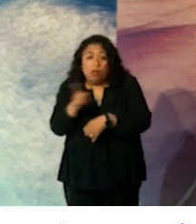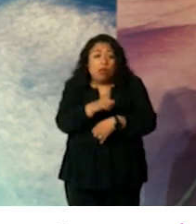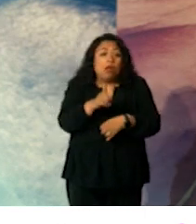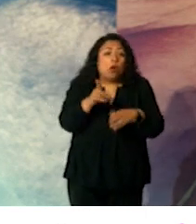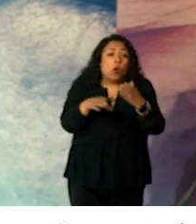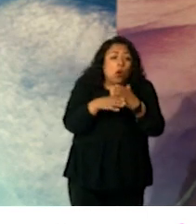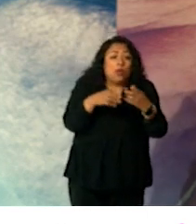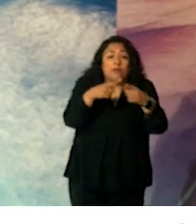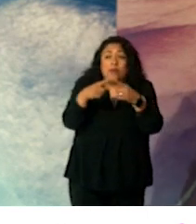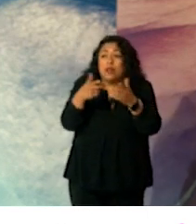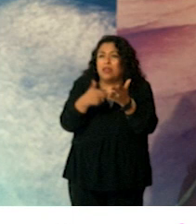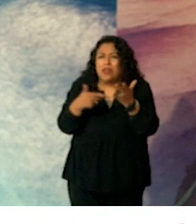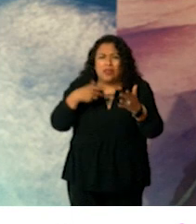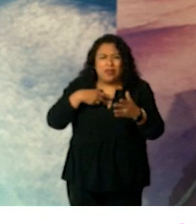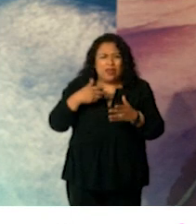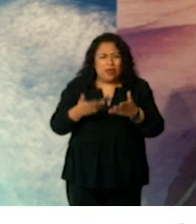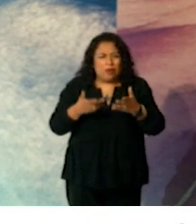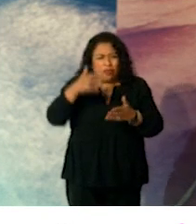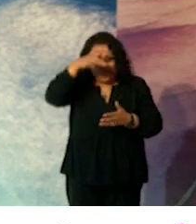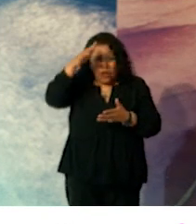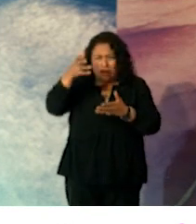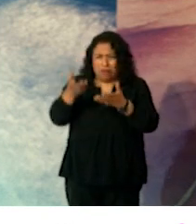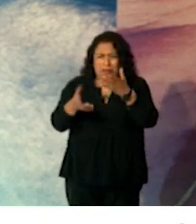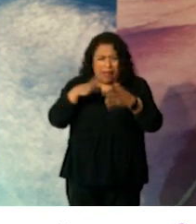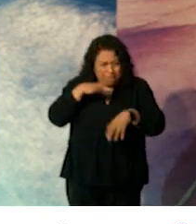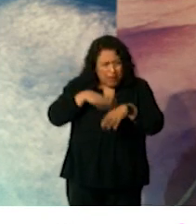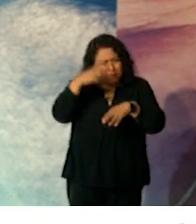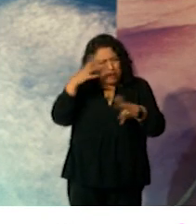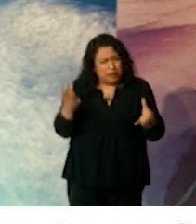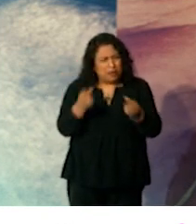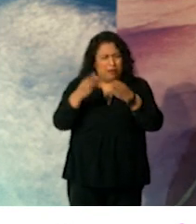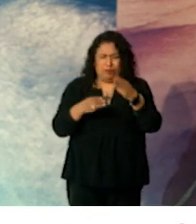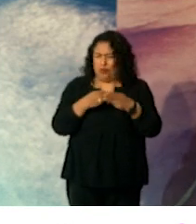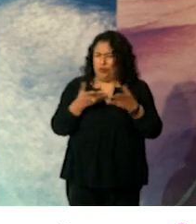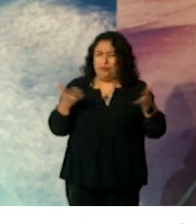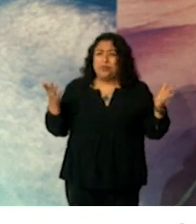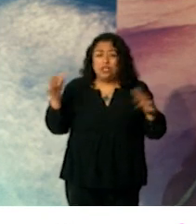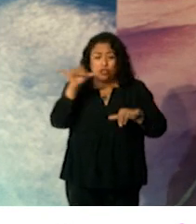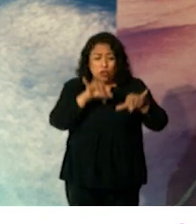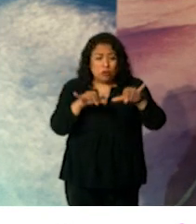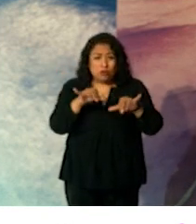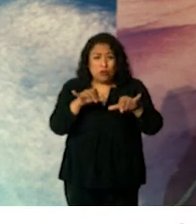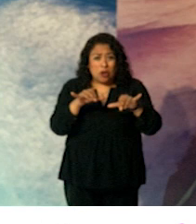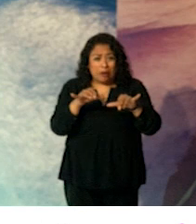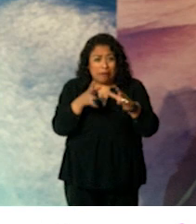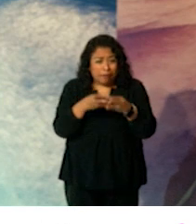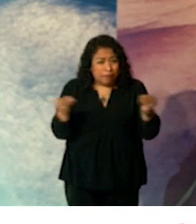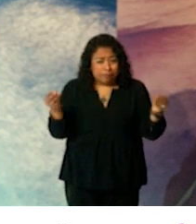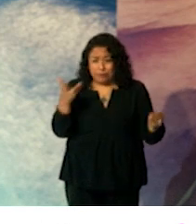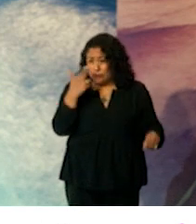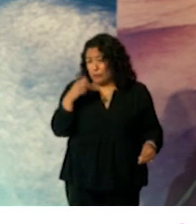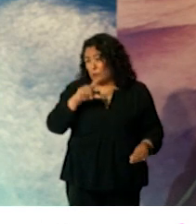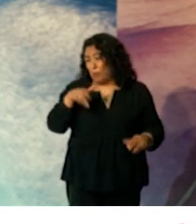físico, las herramientas, que haya más drones para salvar el mundo y que haya más, o sea, las soluciones químicas no funcionaron y tuvieron un chorro